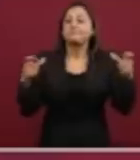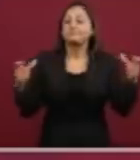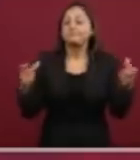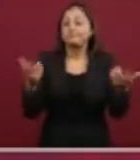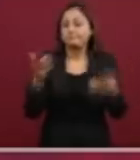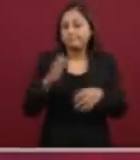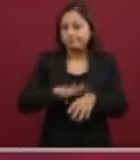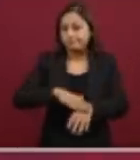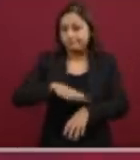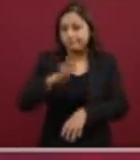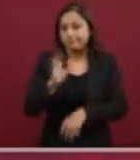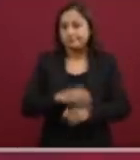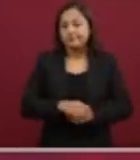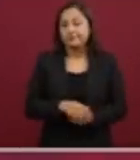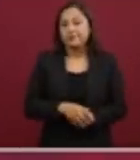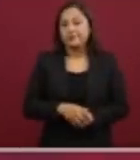programa.